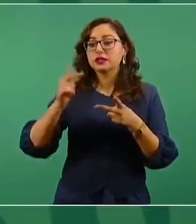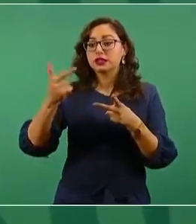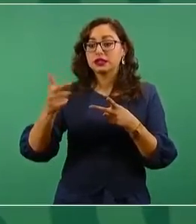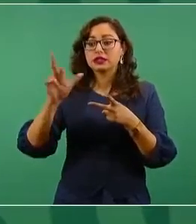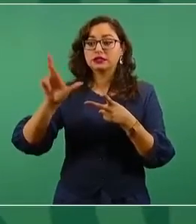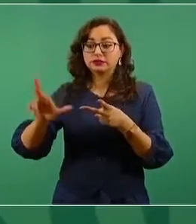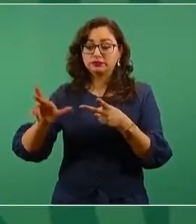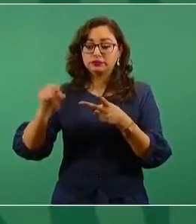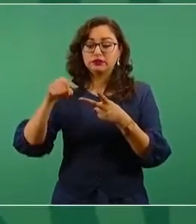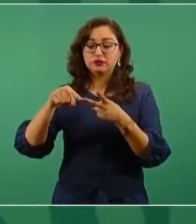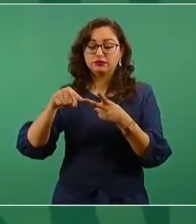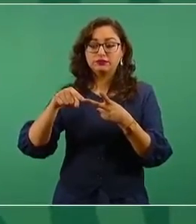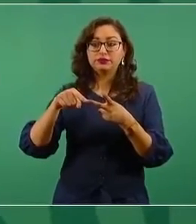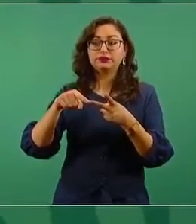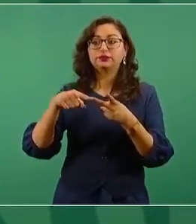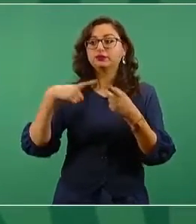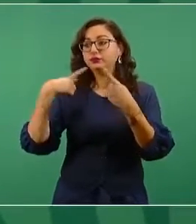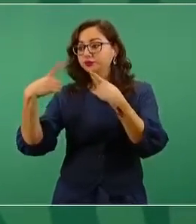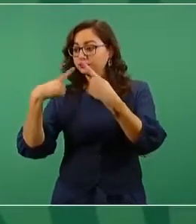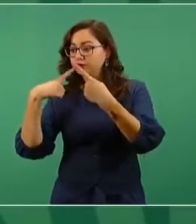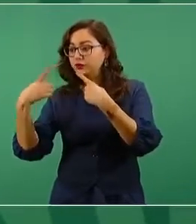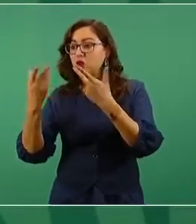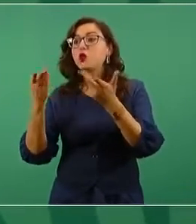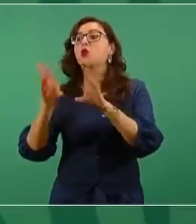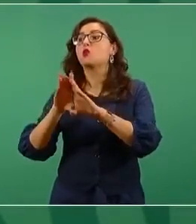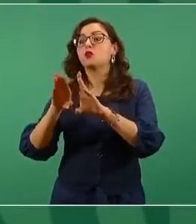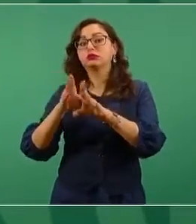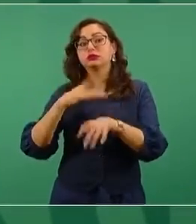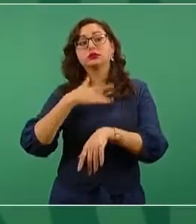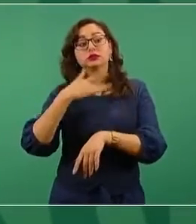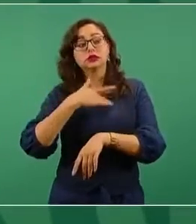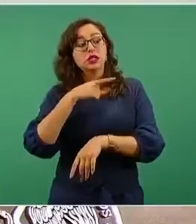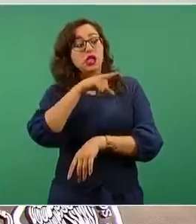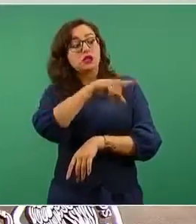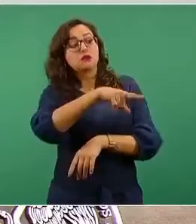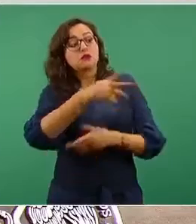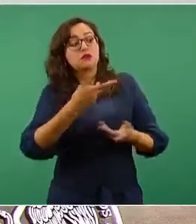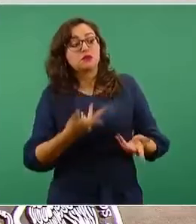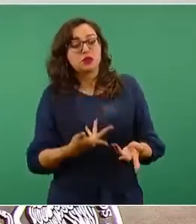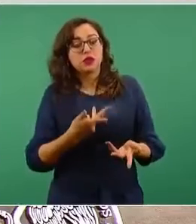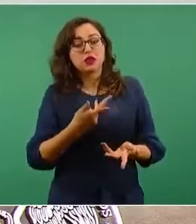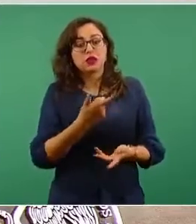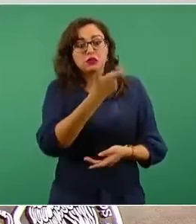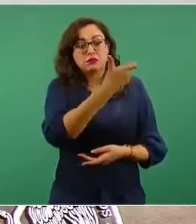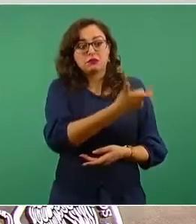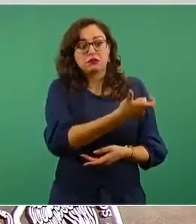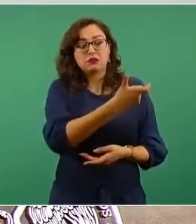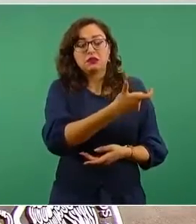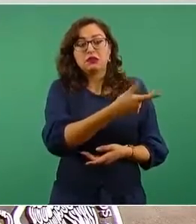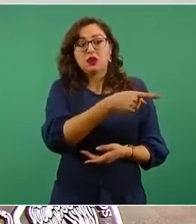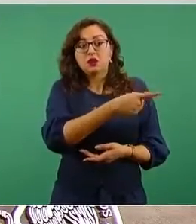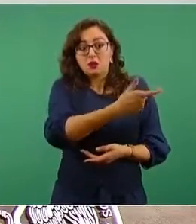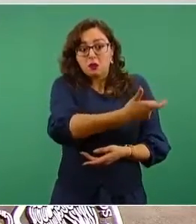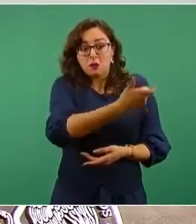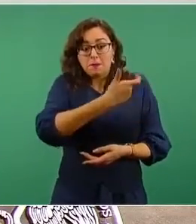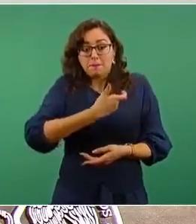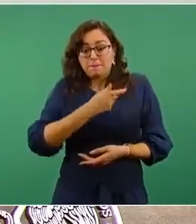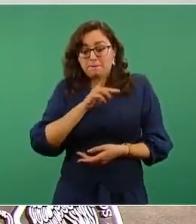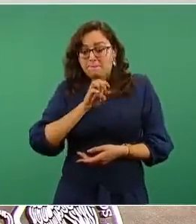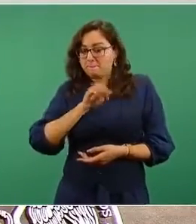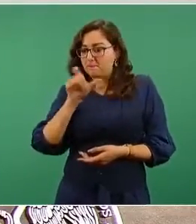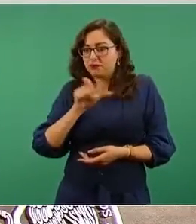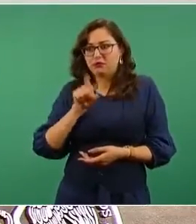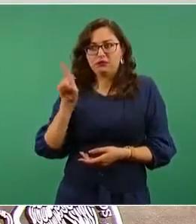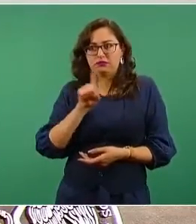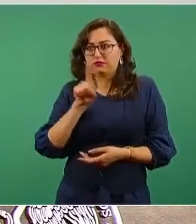caso de ingresar a la Hacienda Pública, pues se ingrese a la Fiscalía como un resarcimiento de datos de acuerdo con